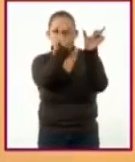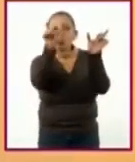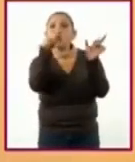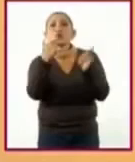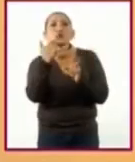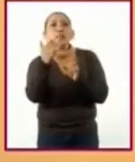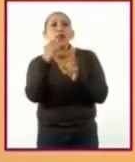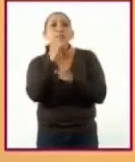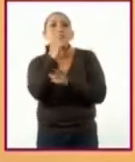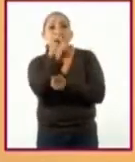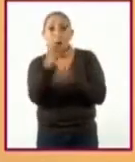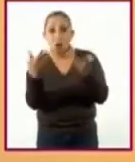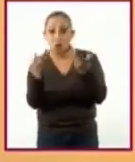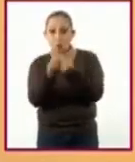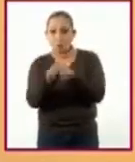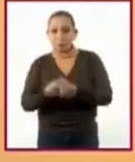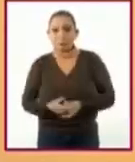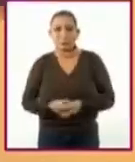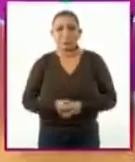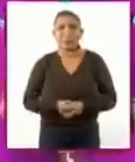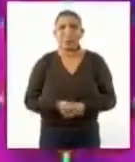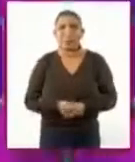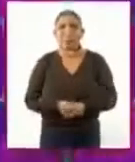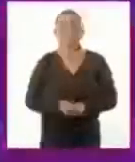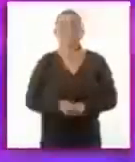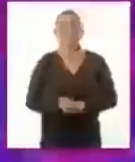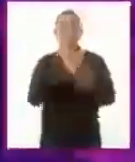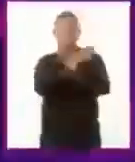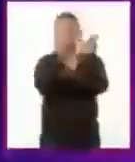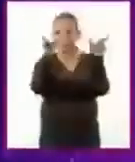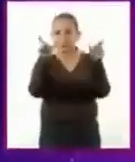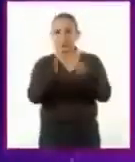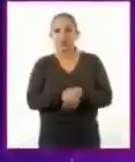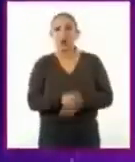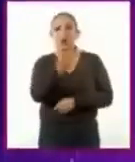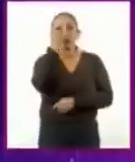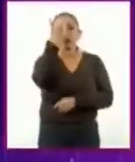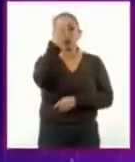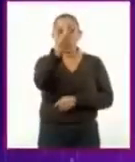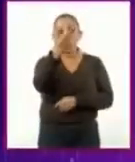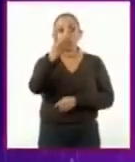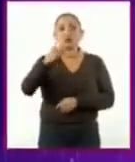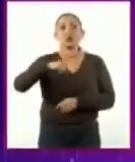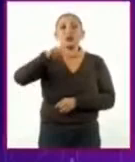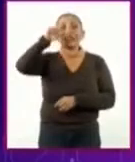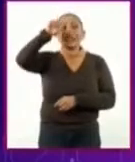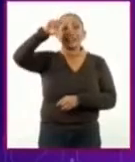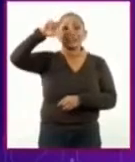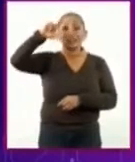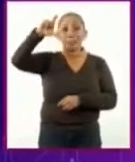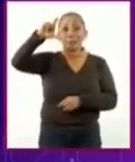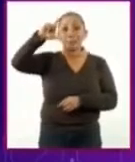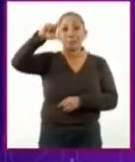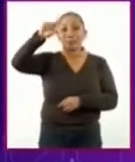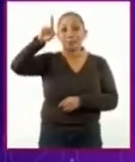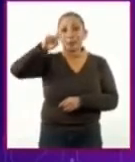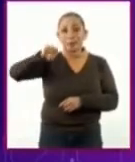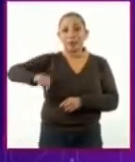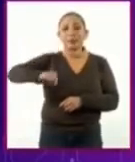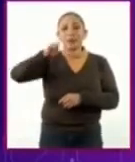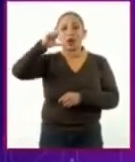de resolverlo junto con nosotras. El enunciado es 2 se abre llave, 4 se abre